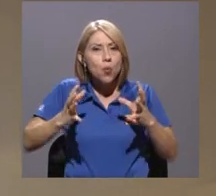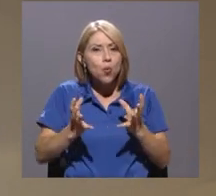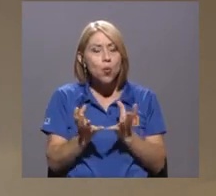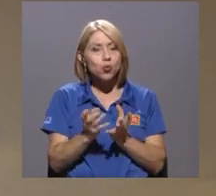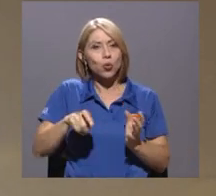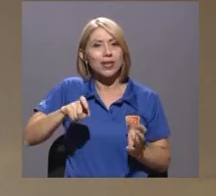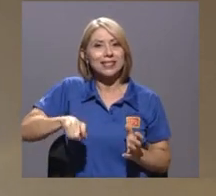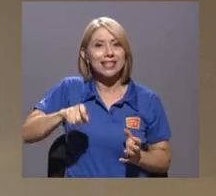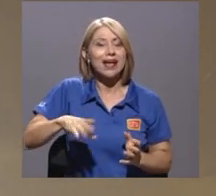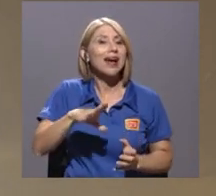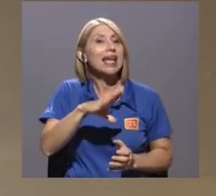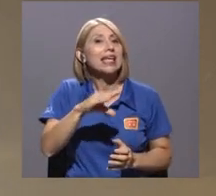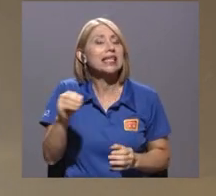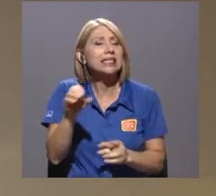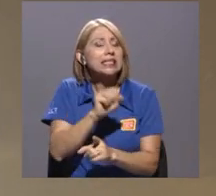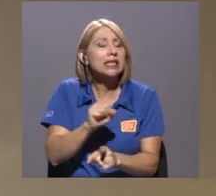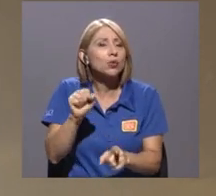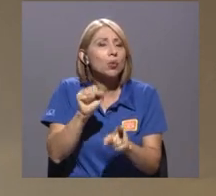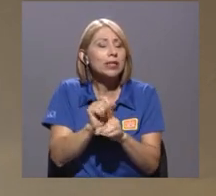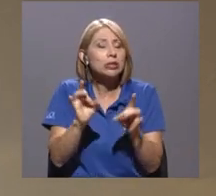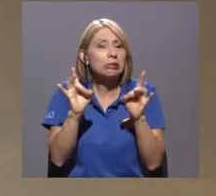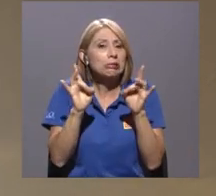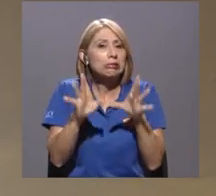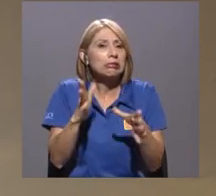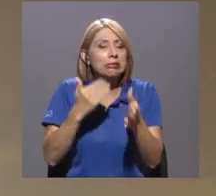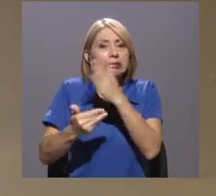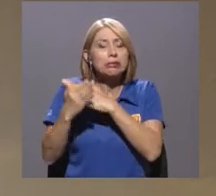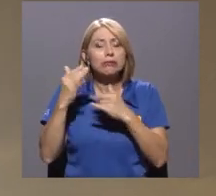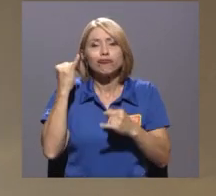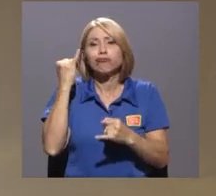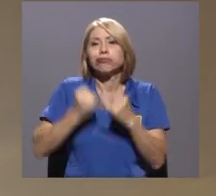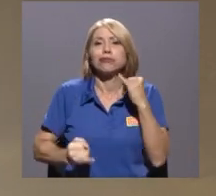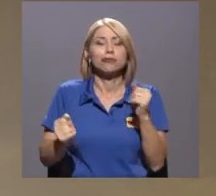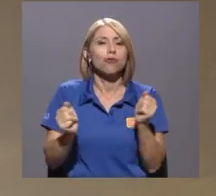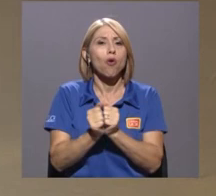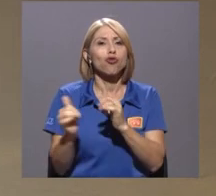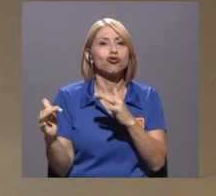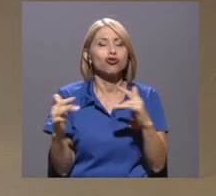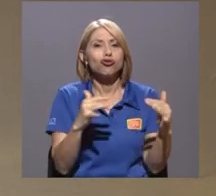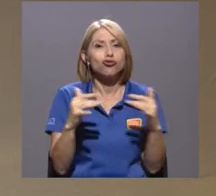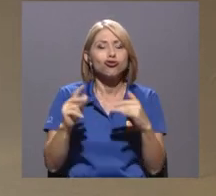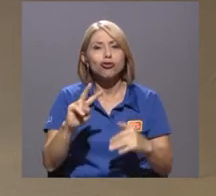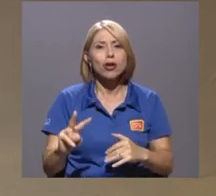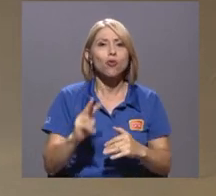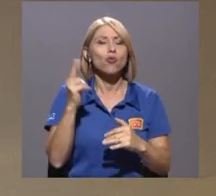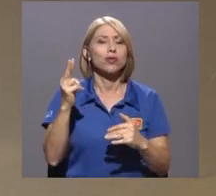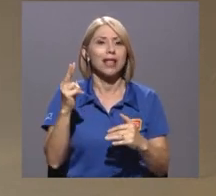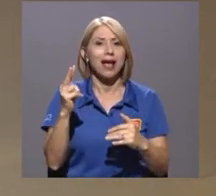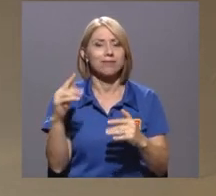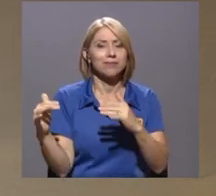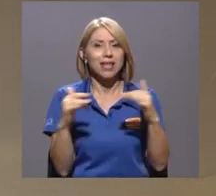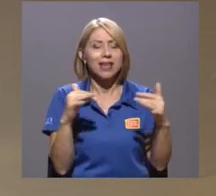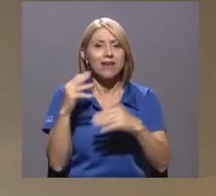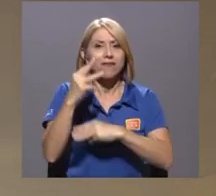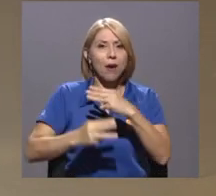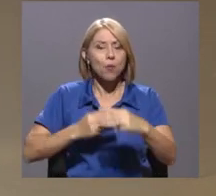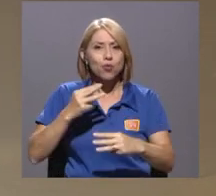tragedia concluido con la segunda guerra mundial la tercera de las dos